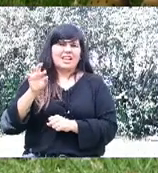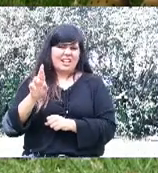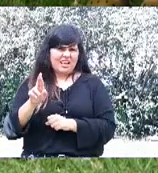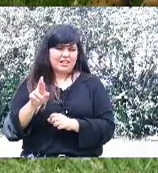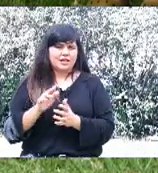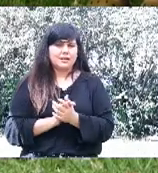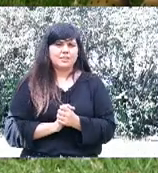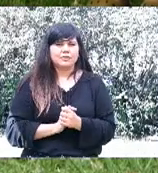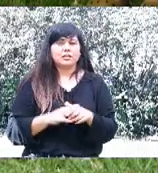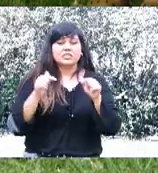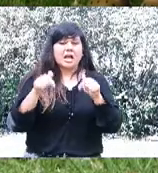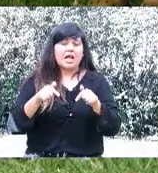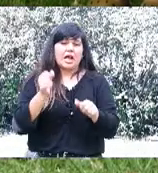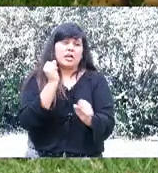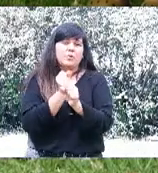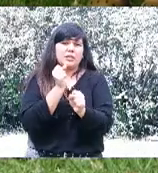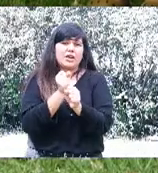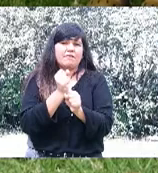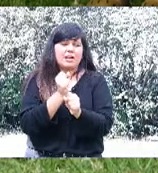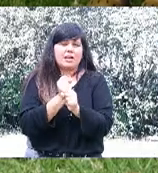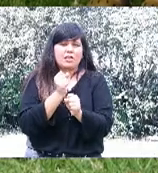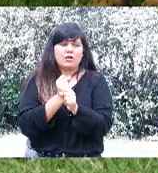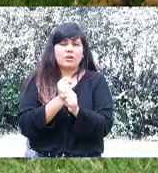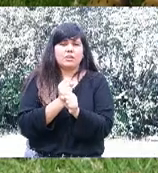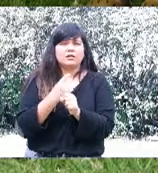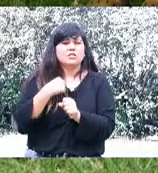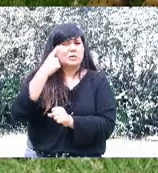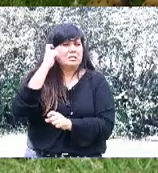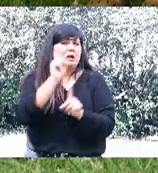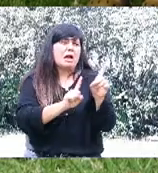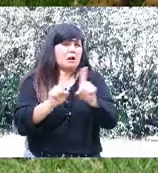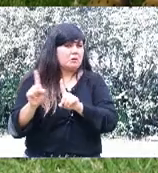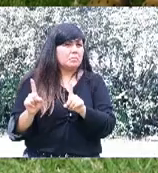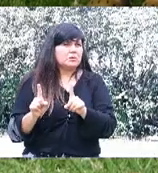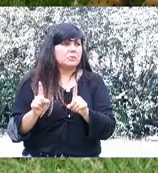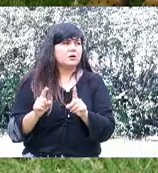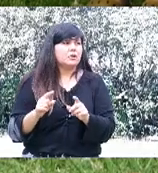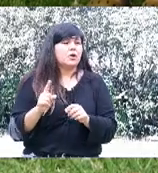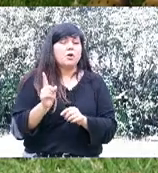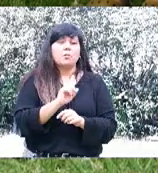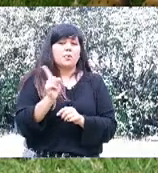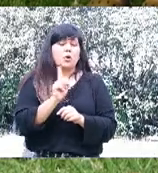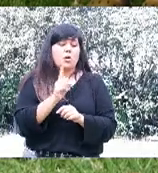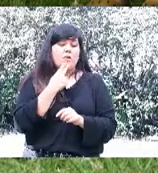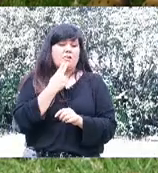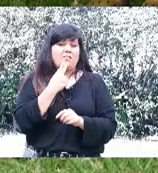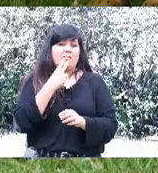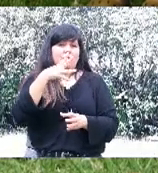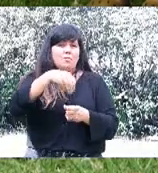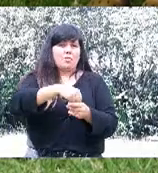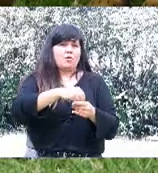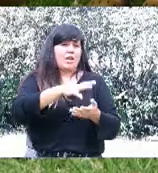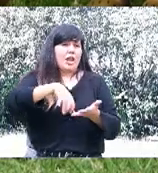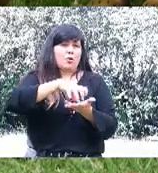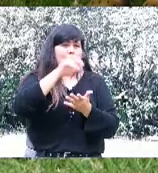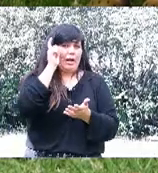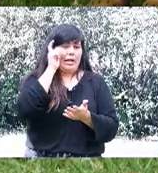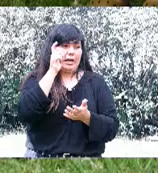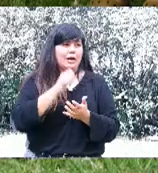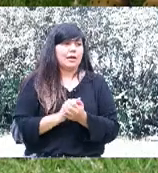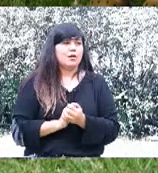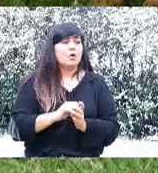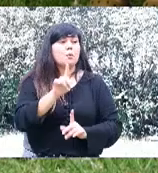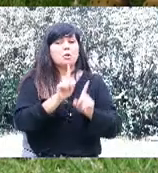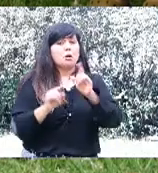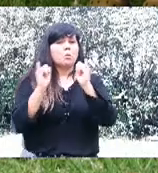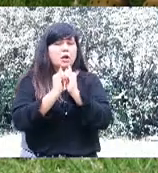manera si bien acá como trabajadores no tod O sea creo que hay algunos algunas pero no somos pobladores del del de la comuna pero sí